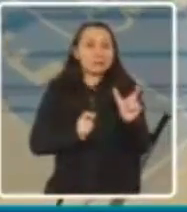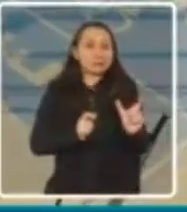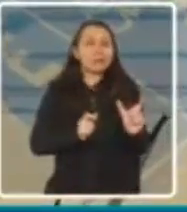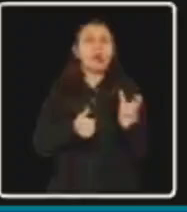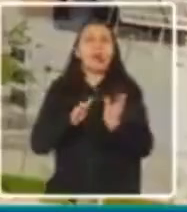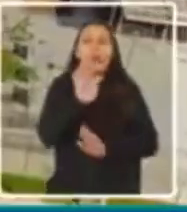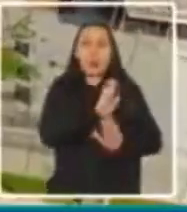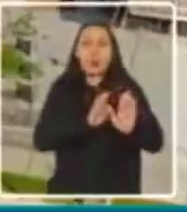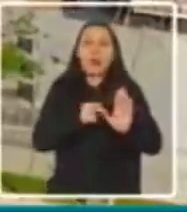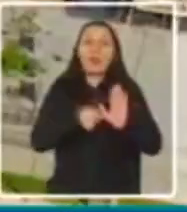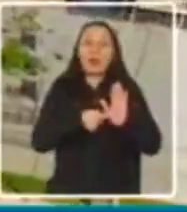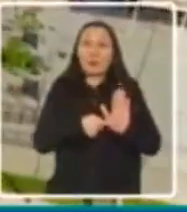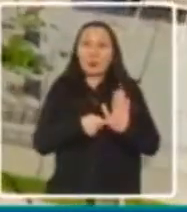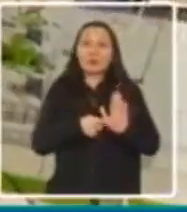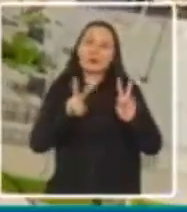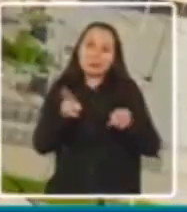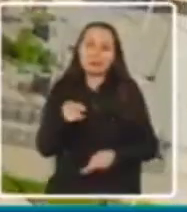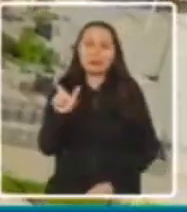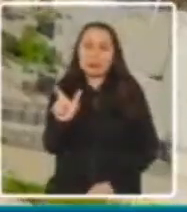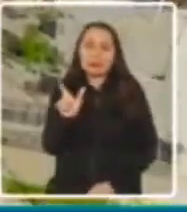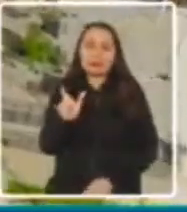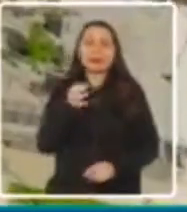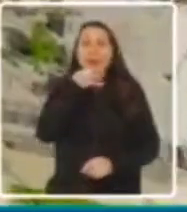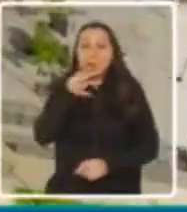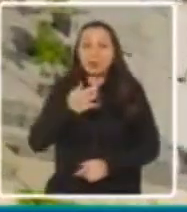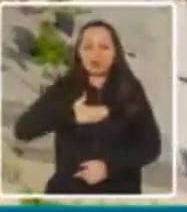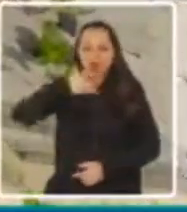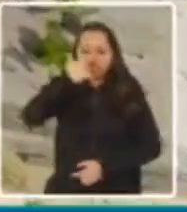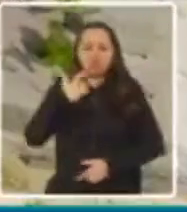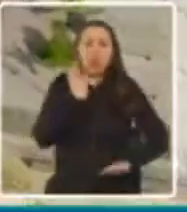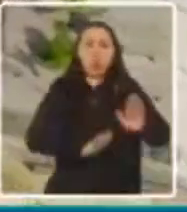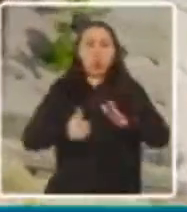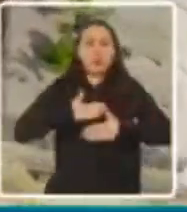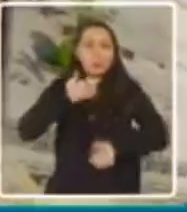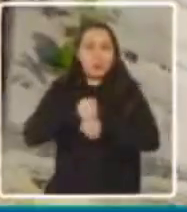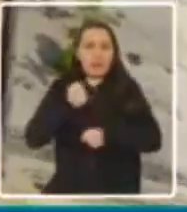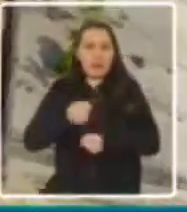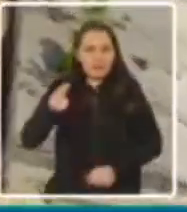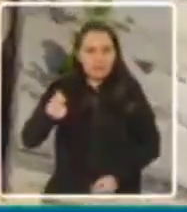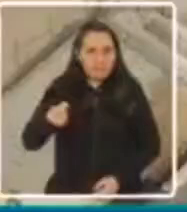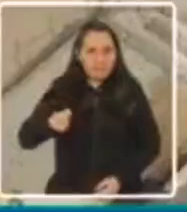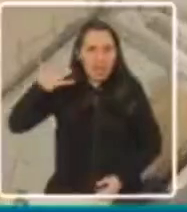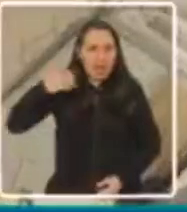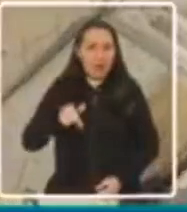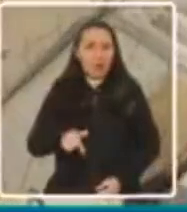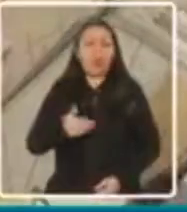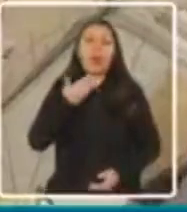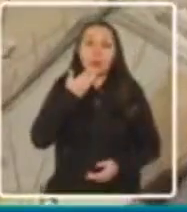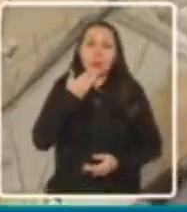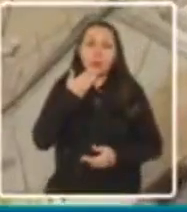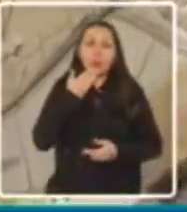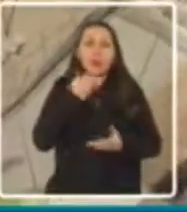de cuidadora que mostraba es parte de eso, es reconocerse como cuidadora y que tu trabajo vale. También la valorización